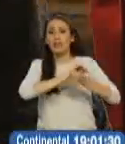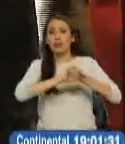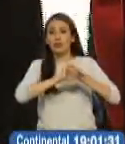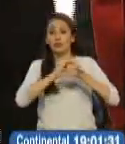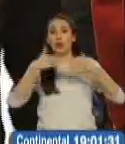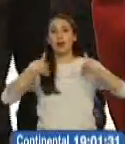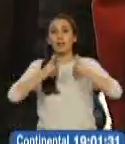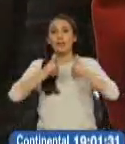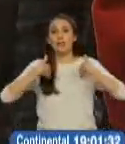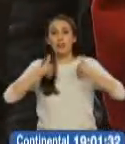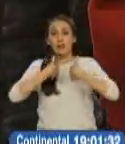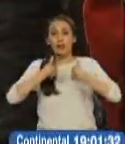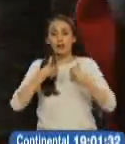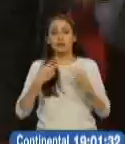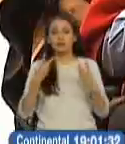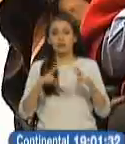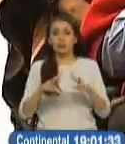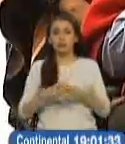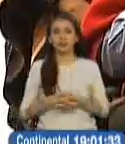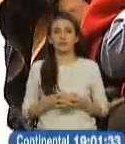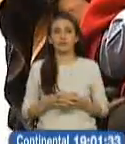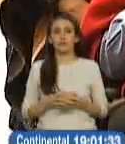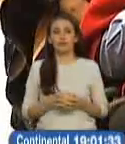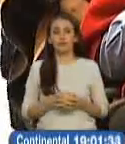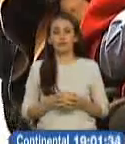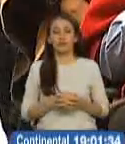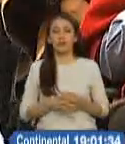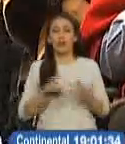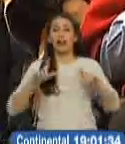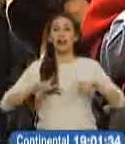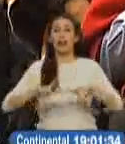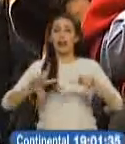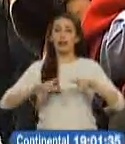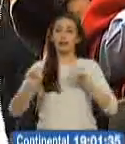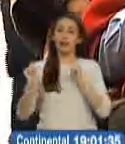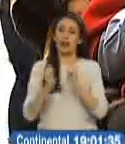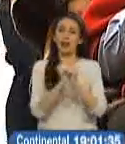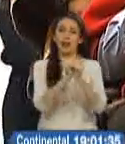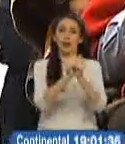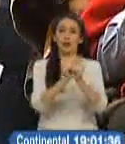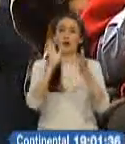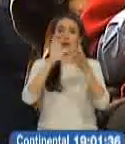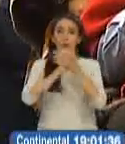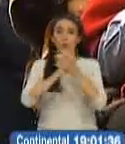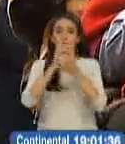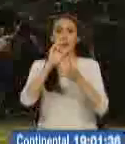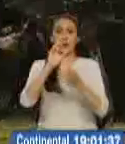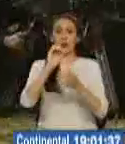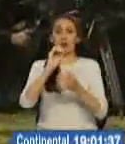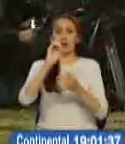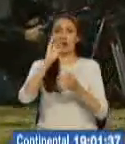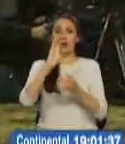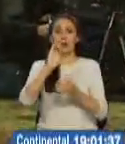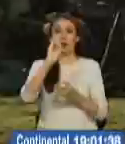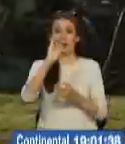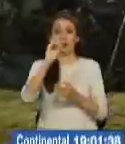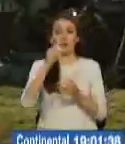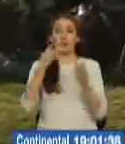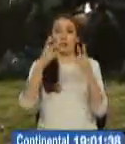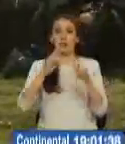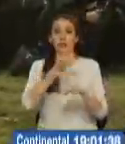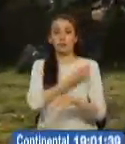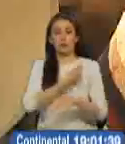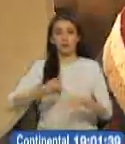en representación de las Islas Galápagos. En la ceremonia, Lenín Moreno estuvo acompañado de su esposa, Rocío de Moreno, del presidente de Bolivia,